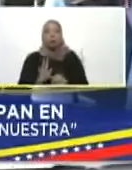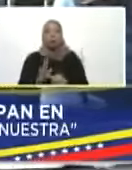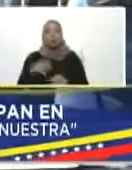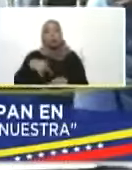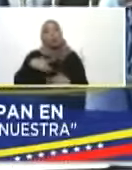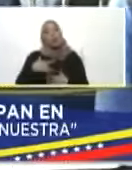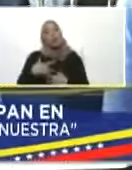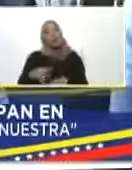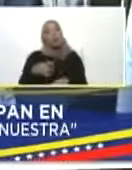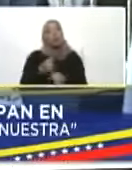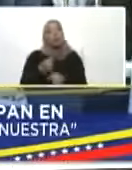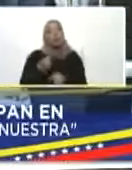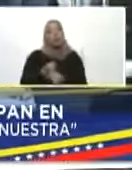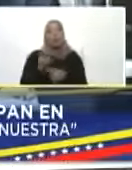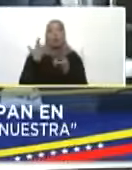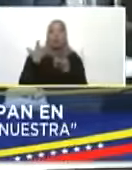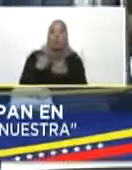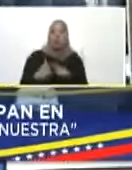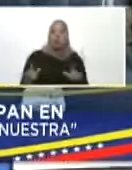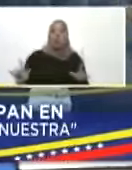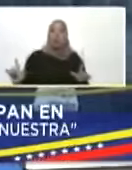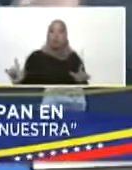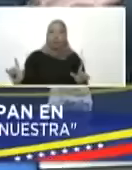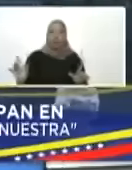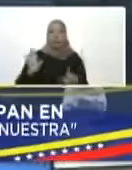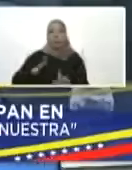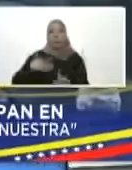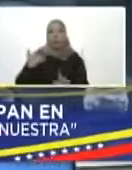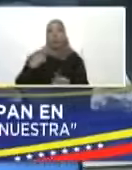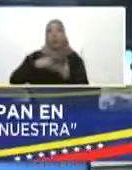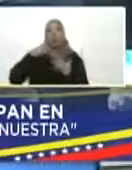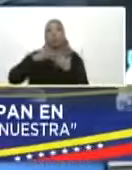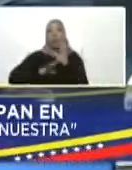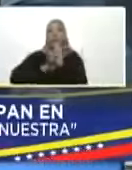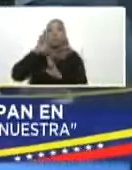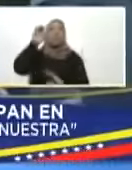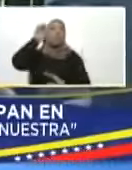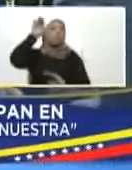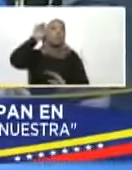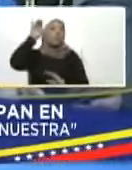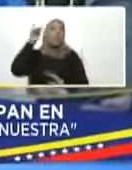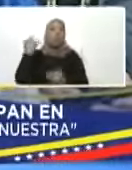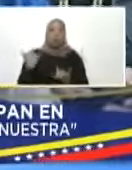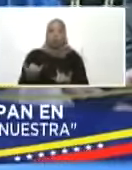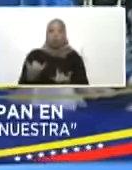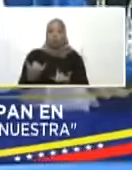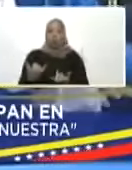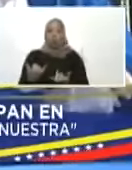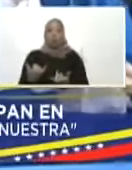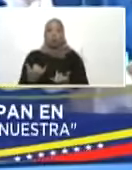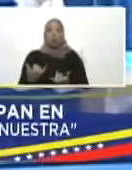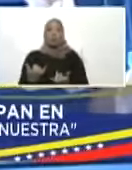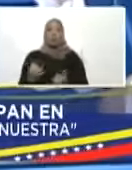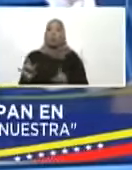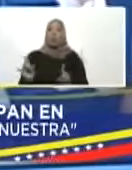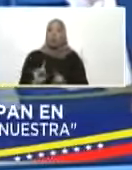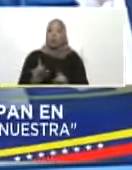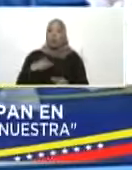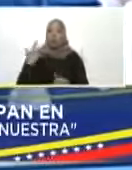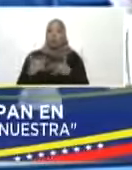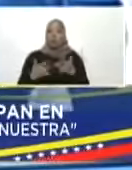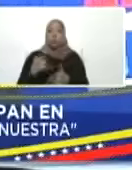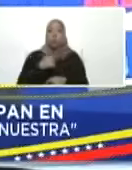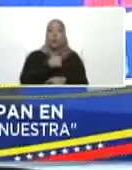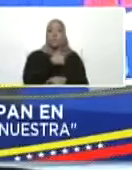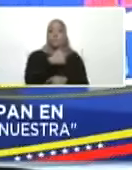¿Están interesados por la libertad y por el progreso y el futuro y el porvenir? No es eso lo que ha ocurrido en